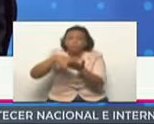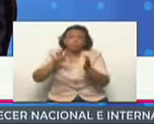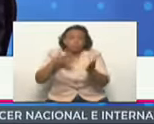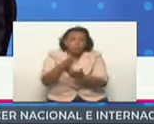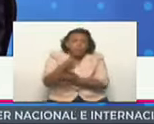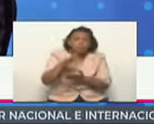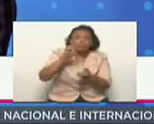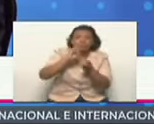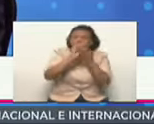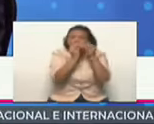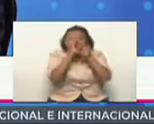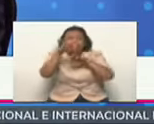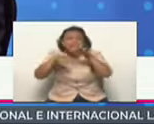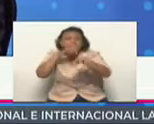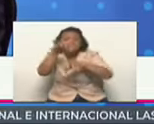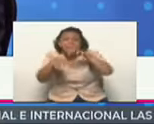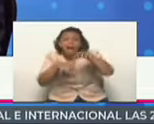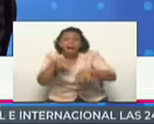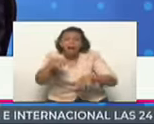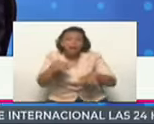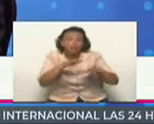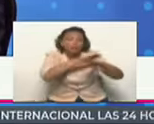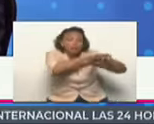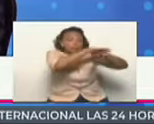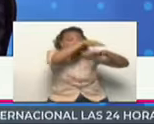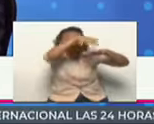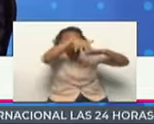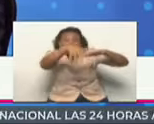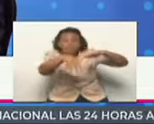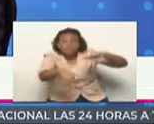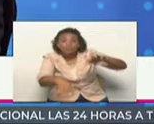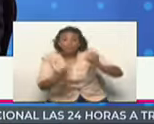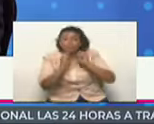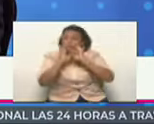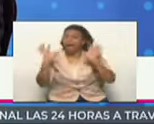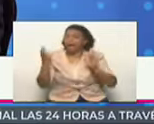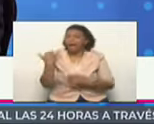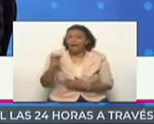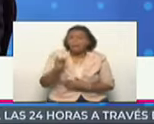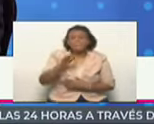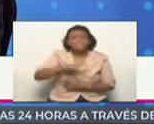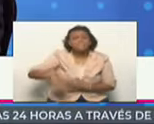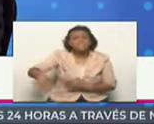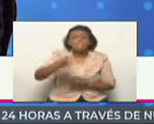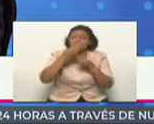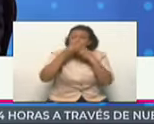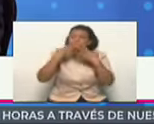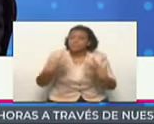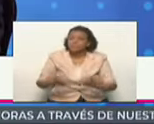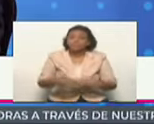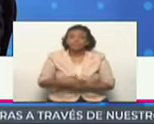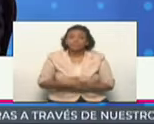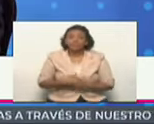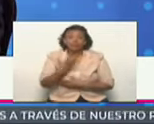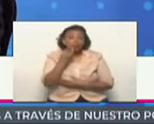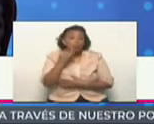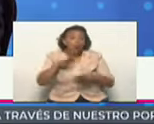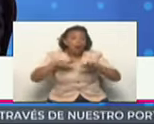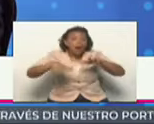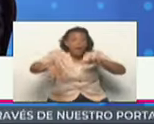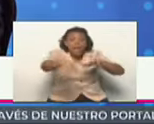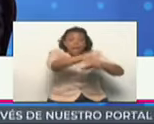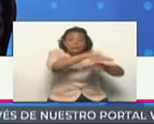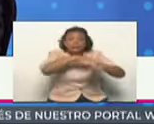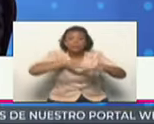verdad... Venezuela cuenta con una maravilla, es una de las grandes maravillas del mundo. Toda la región de la